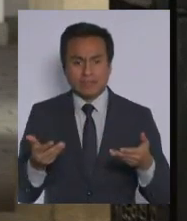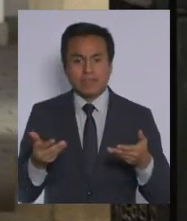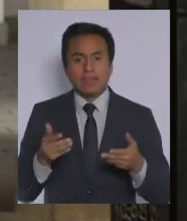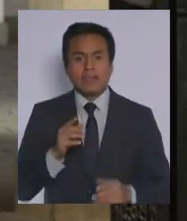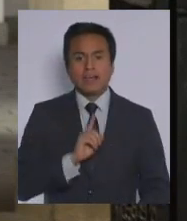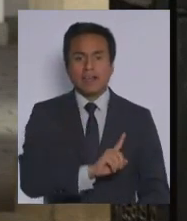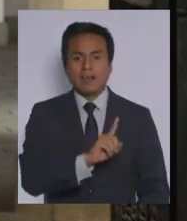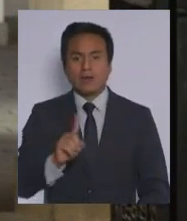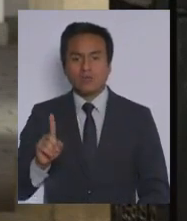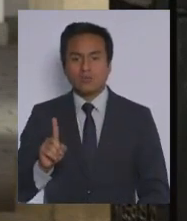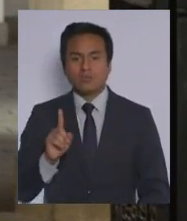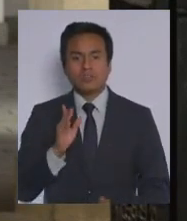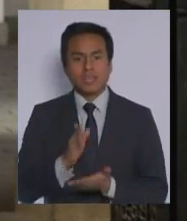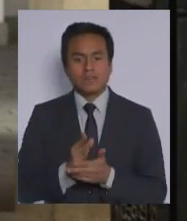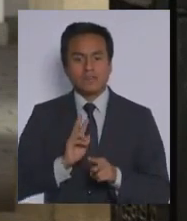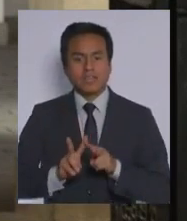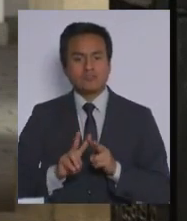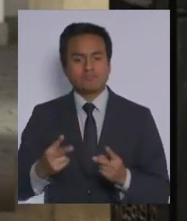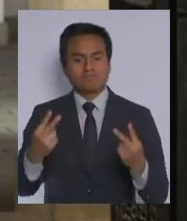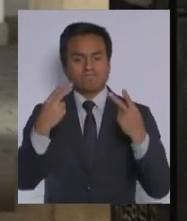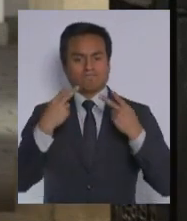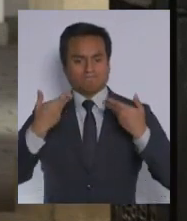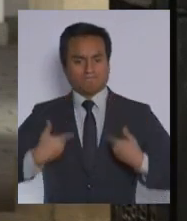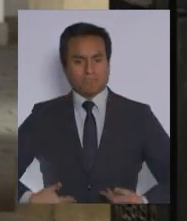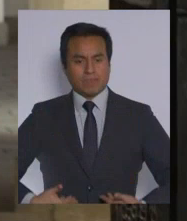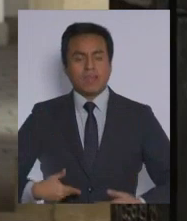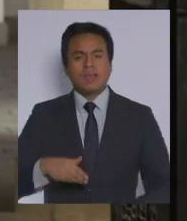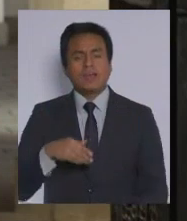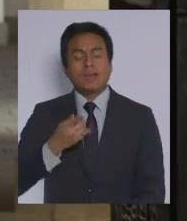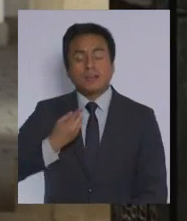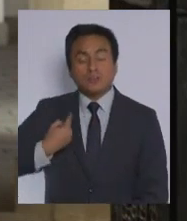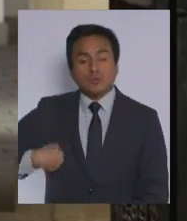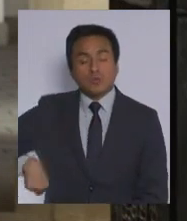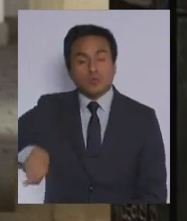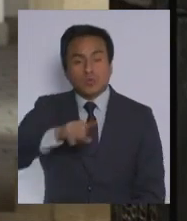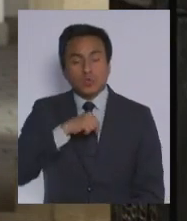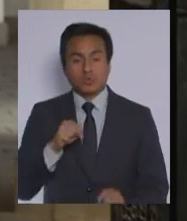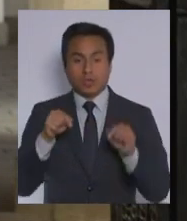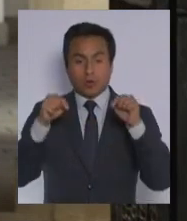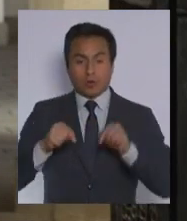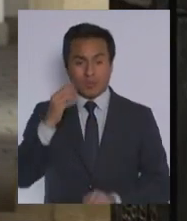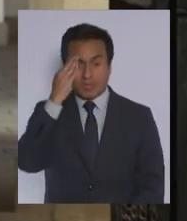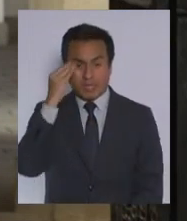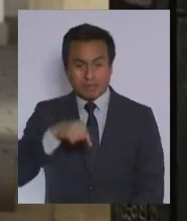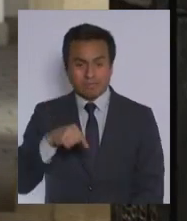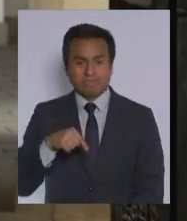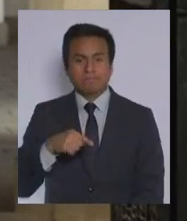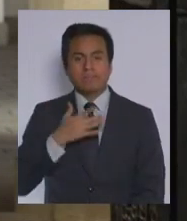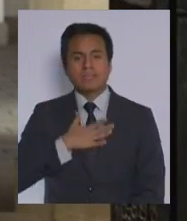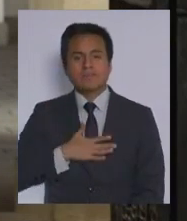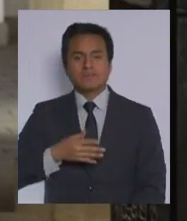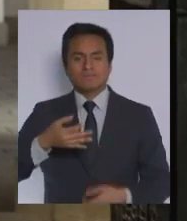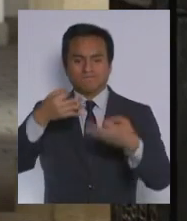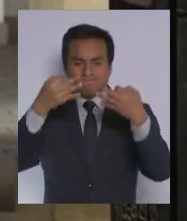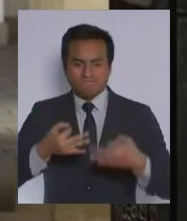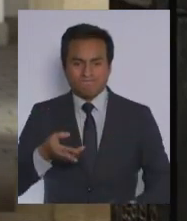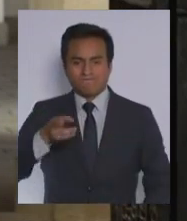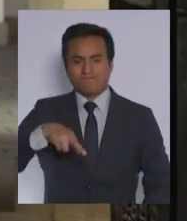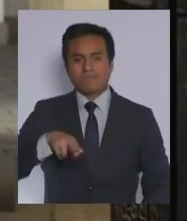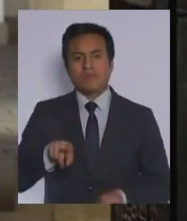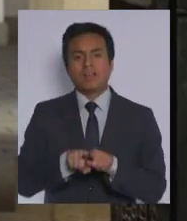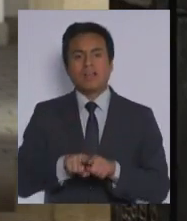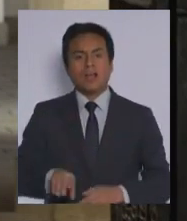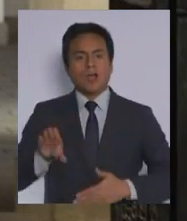cada uno se ve de lo que está hecho nosotros hoy día queremos reafirmar nuestro